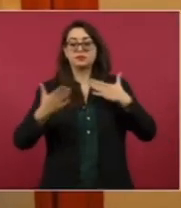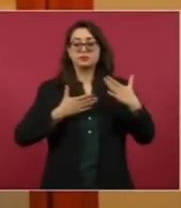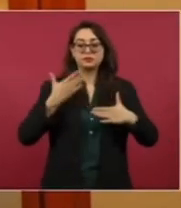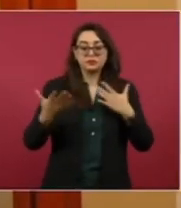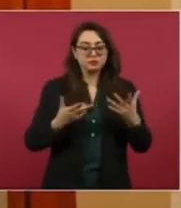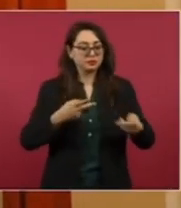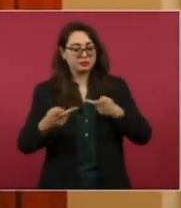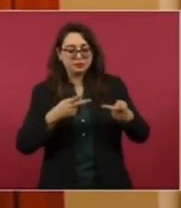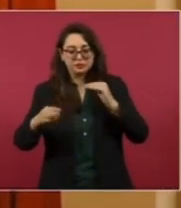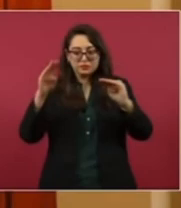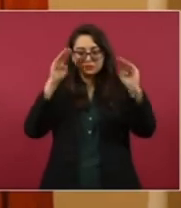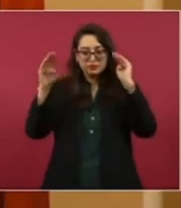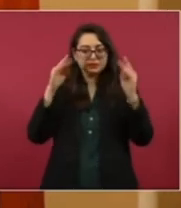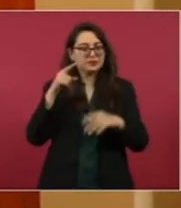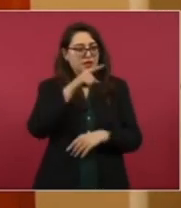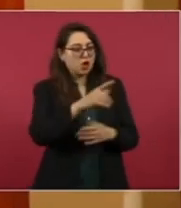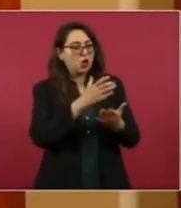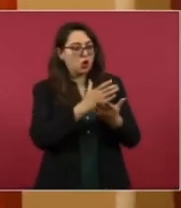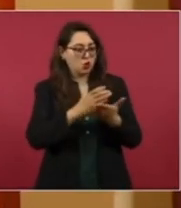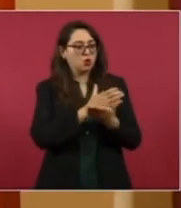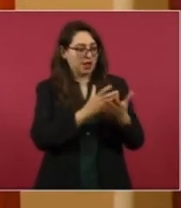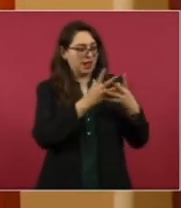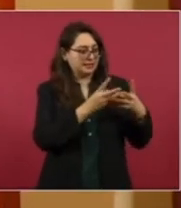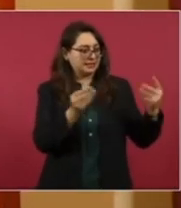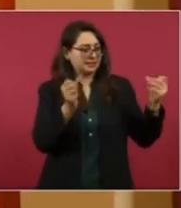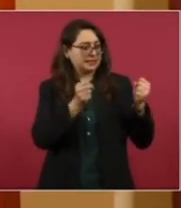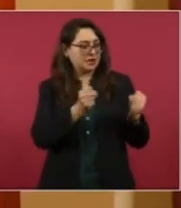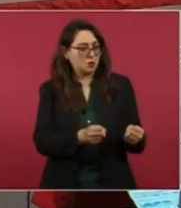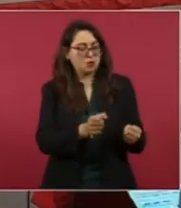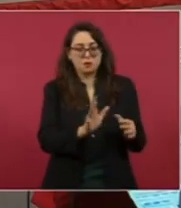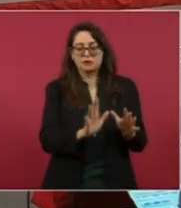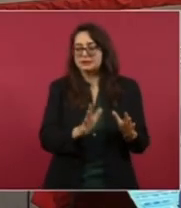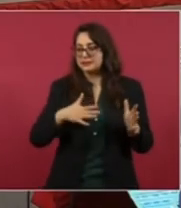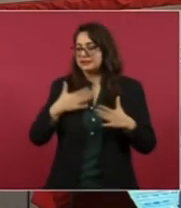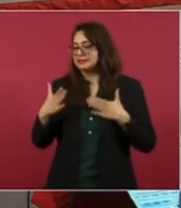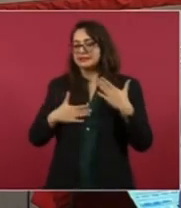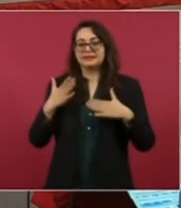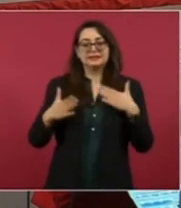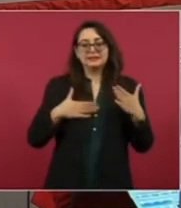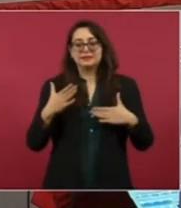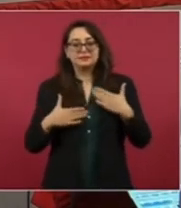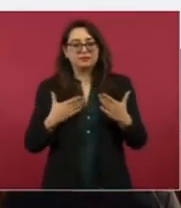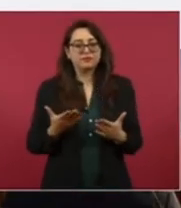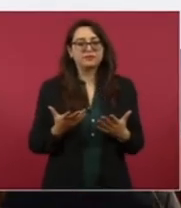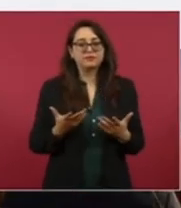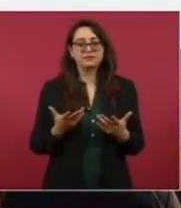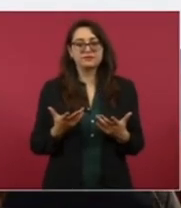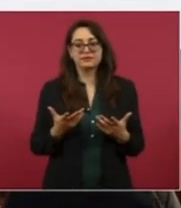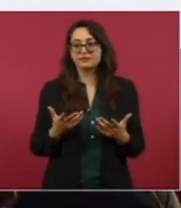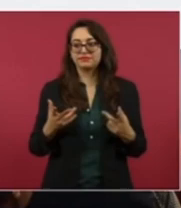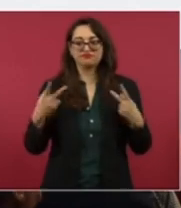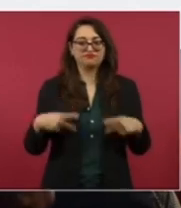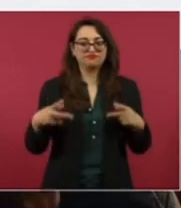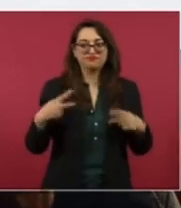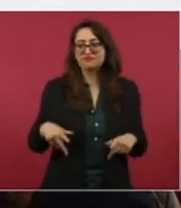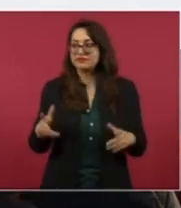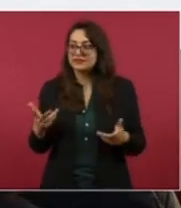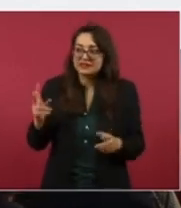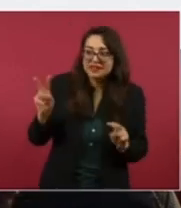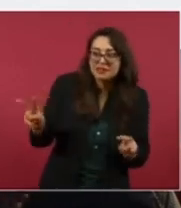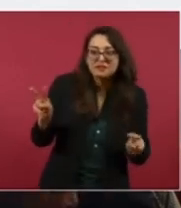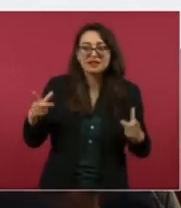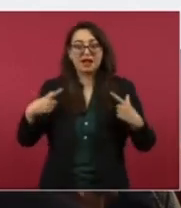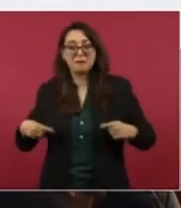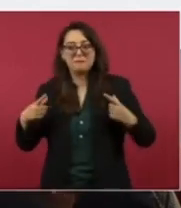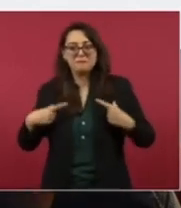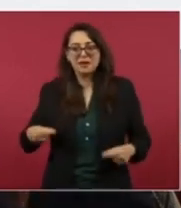comenzaron los preparativos para celebrar la inminente recuperación del gobernante. Grande era la impaciencia de la gente por ver volver a